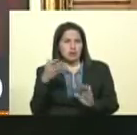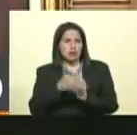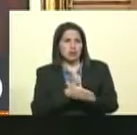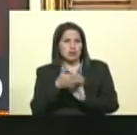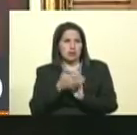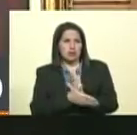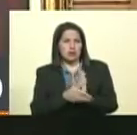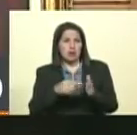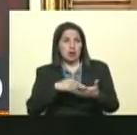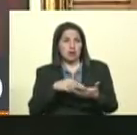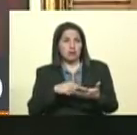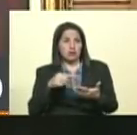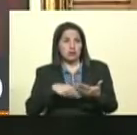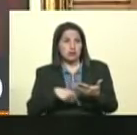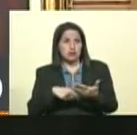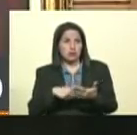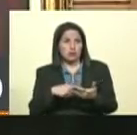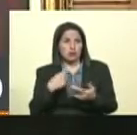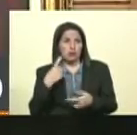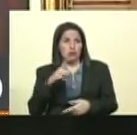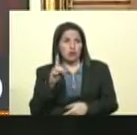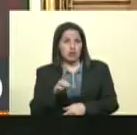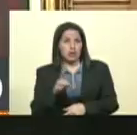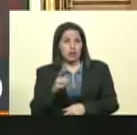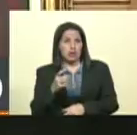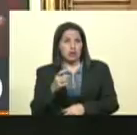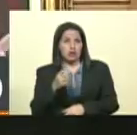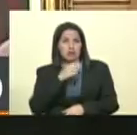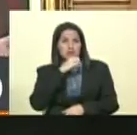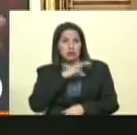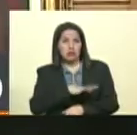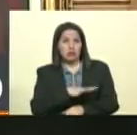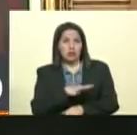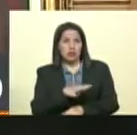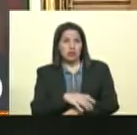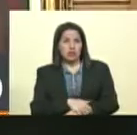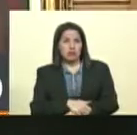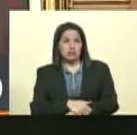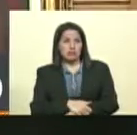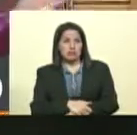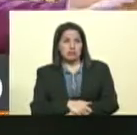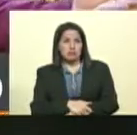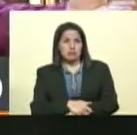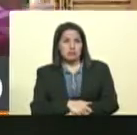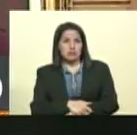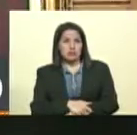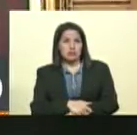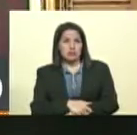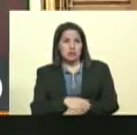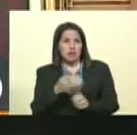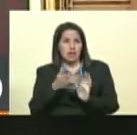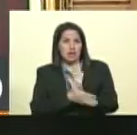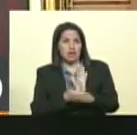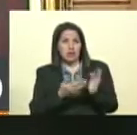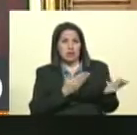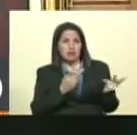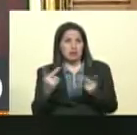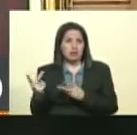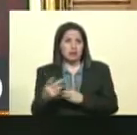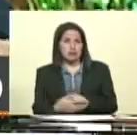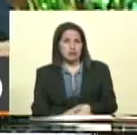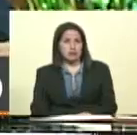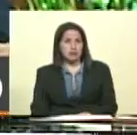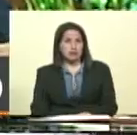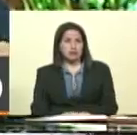de esta contratación única, histórica, y el impacto que esto tiene en términos concretos. Adelante, compañero. Sí,